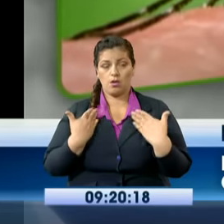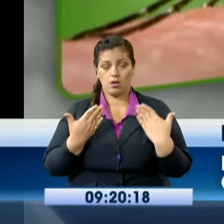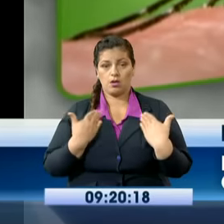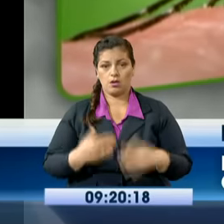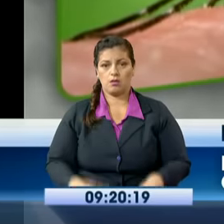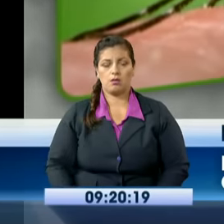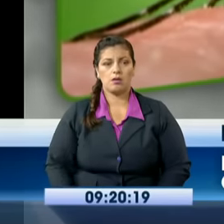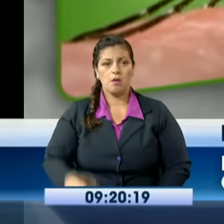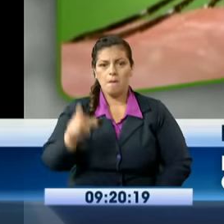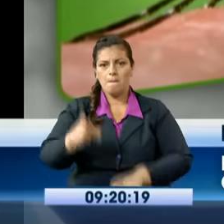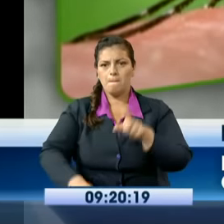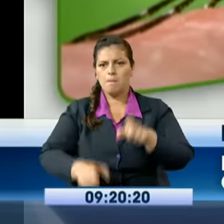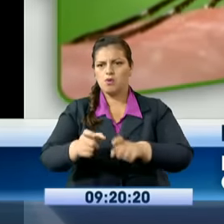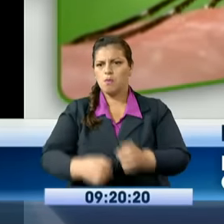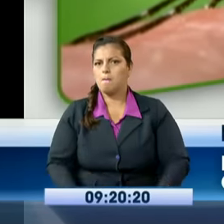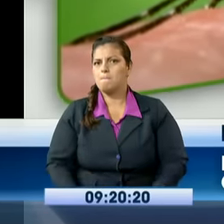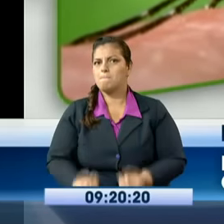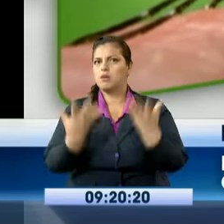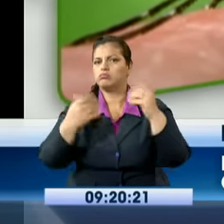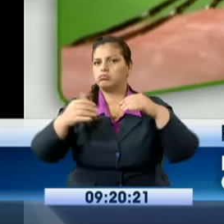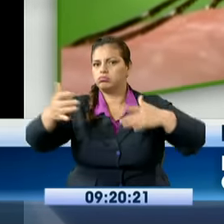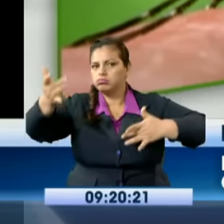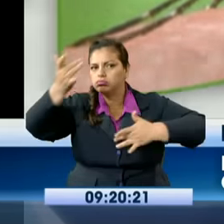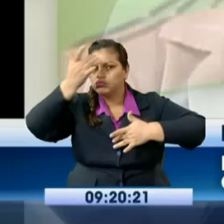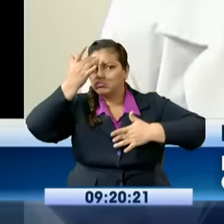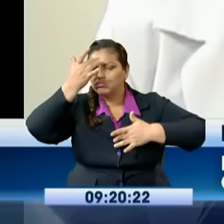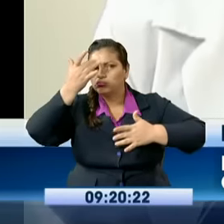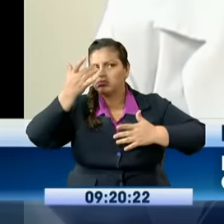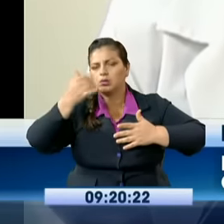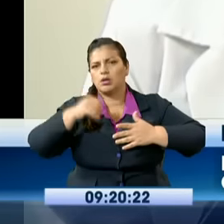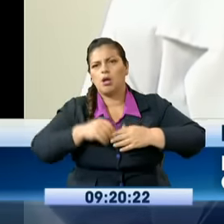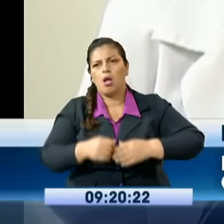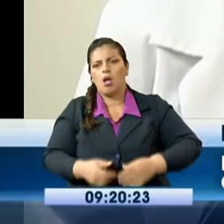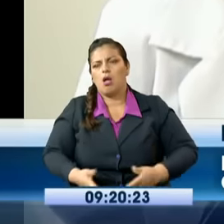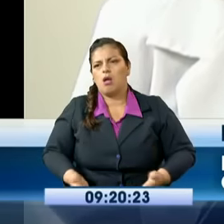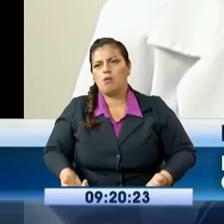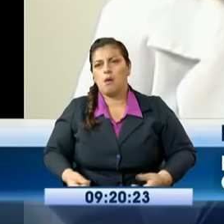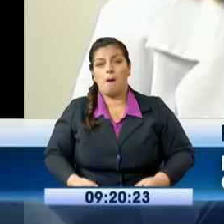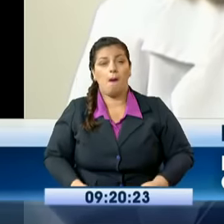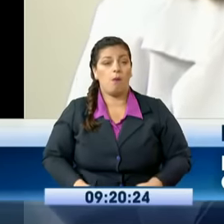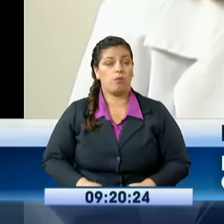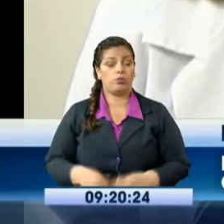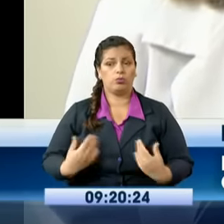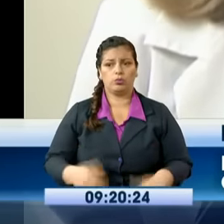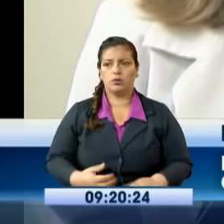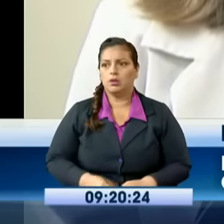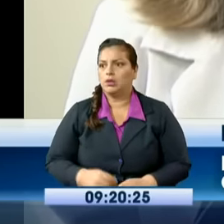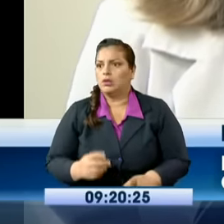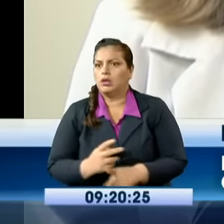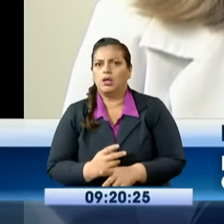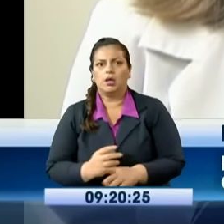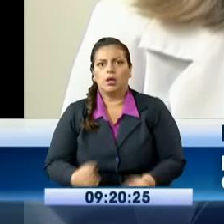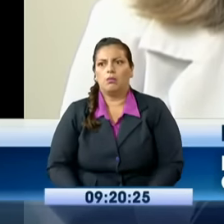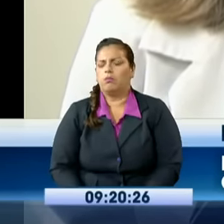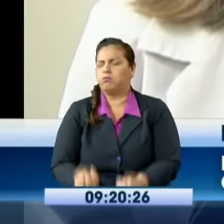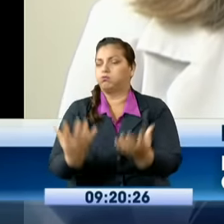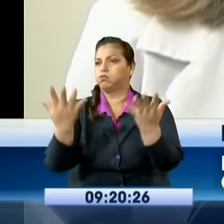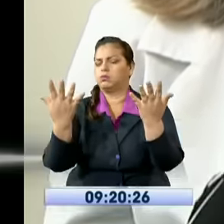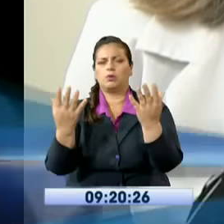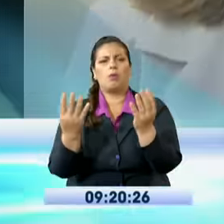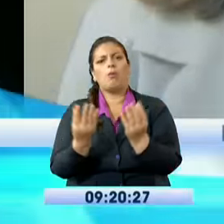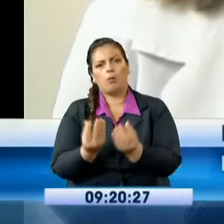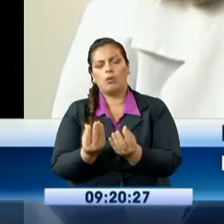un incremento ligero de casos en menor cantidad, no es algo muy marcado. Ya, y esto generalmente se